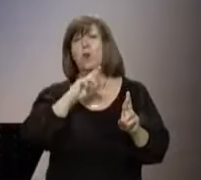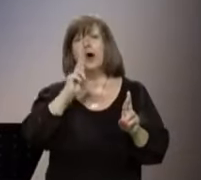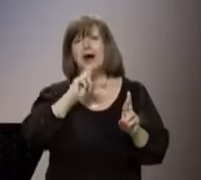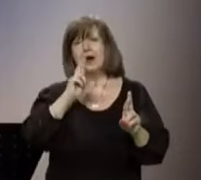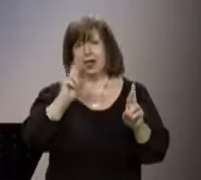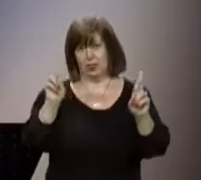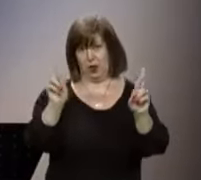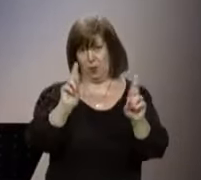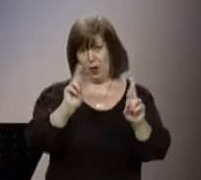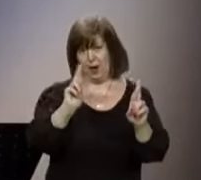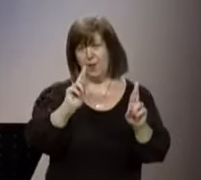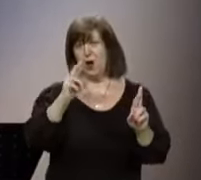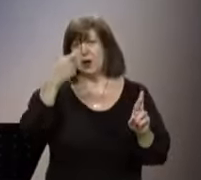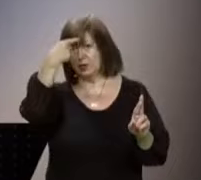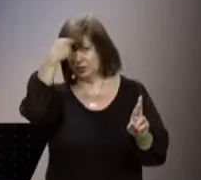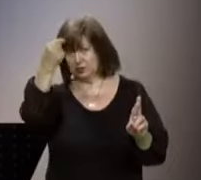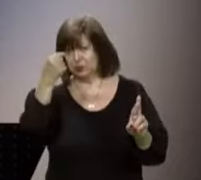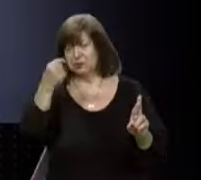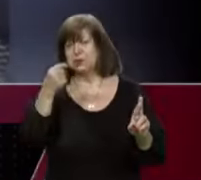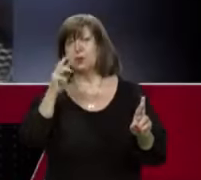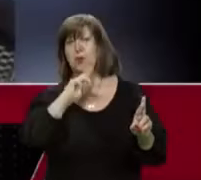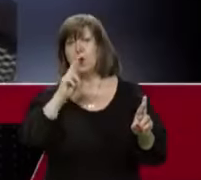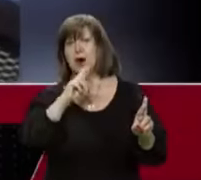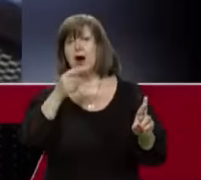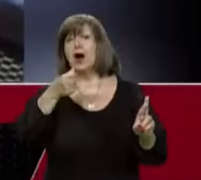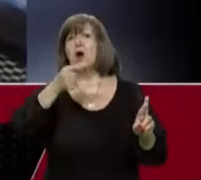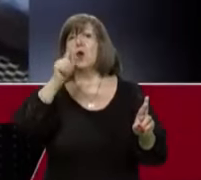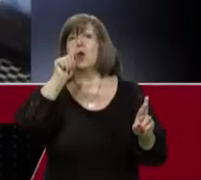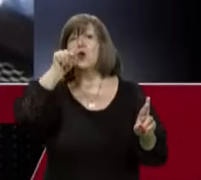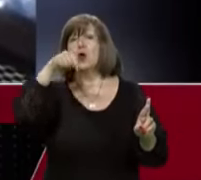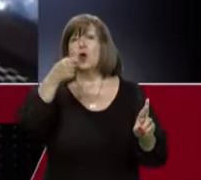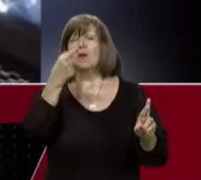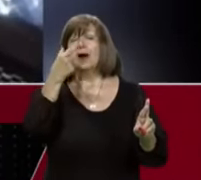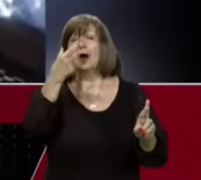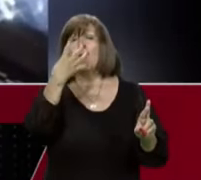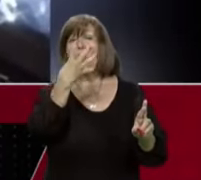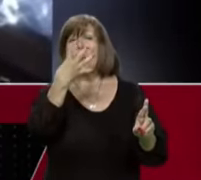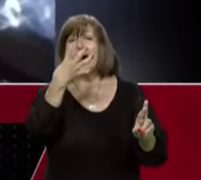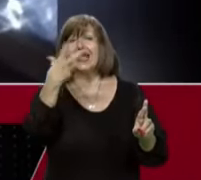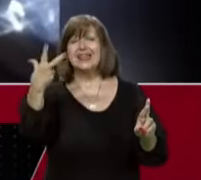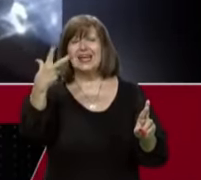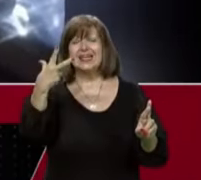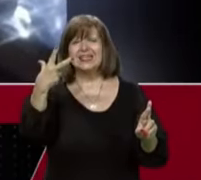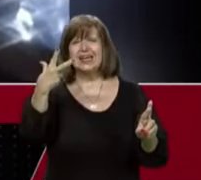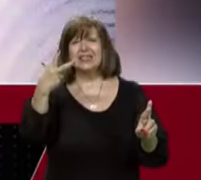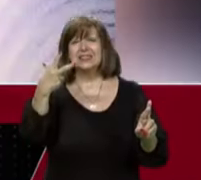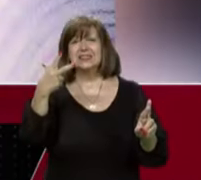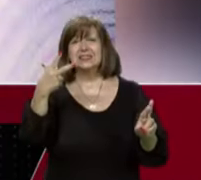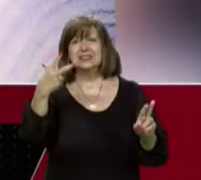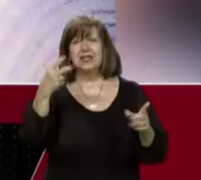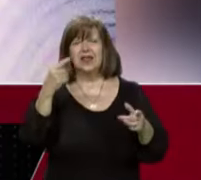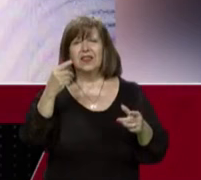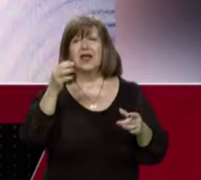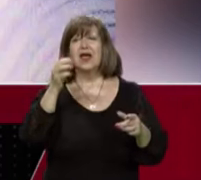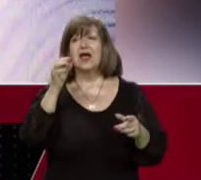policial que dio y arrojó el resultado positivo de 1,43 gramos